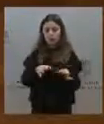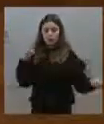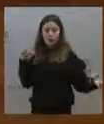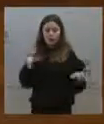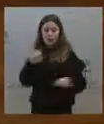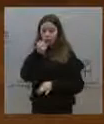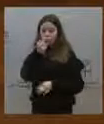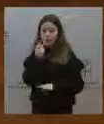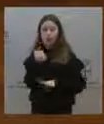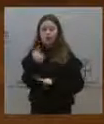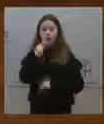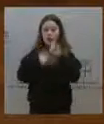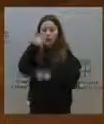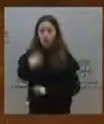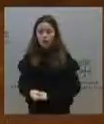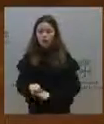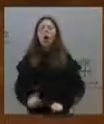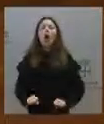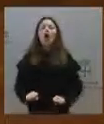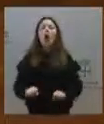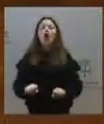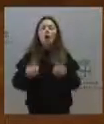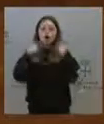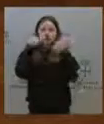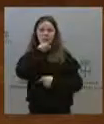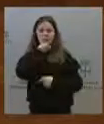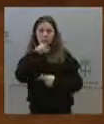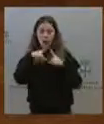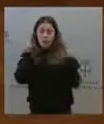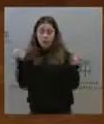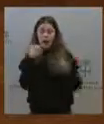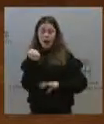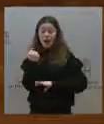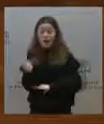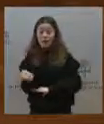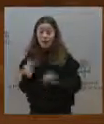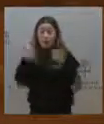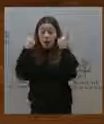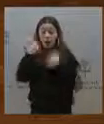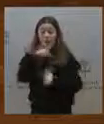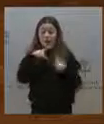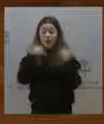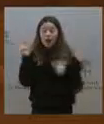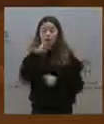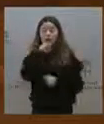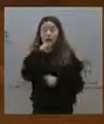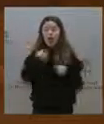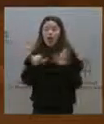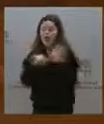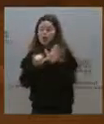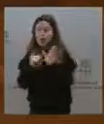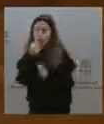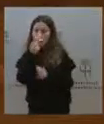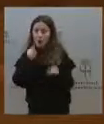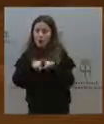oficialidad, para que cuando se apoye la oficialidad no se le pueda ver tan cercano al PSOE como lleva siéndolo toda la legislatura. A